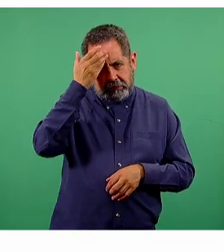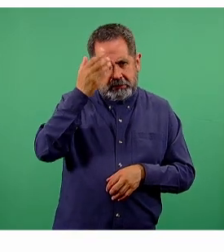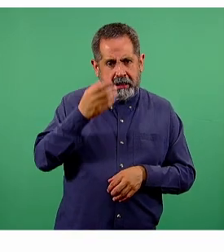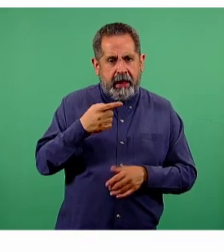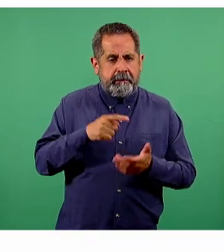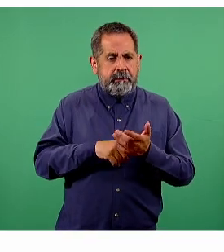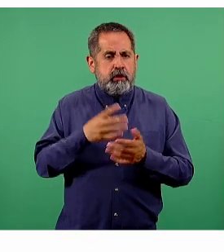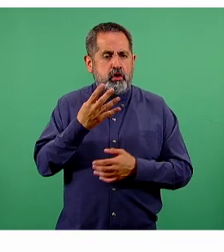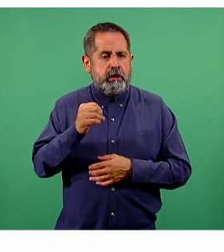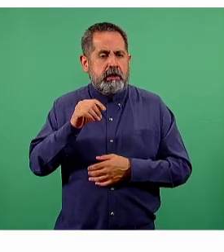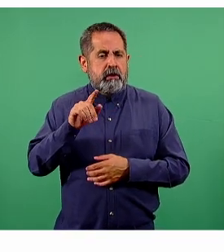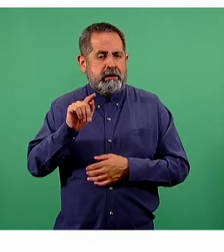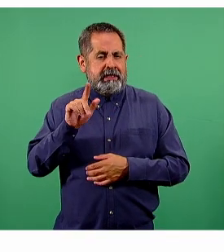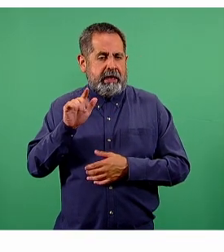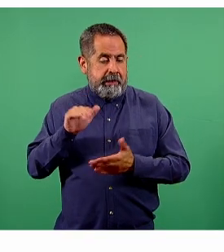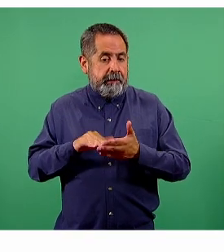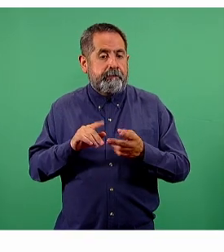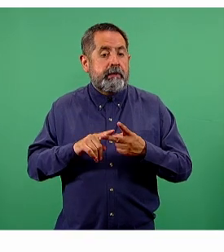976.412, personal educativo,